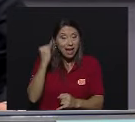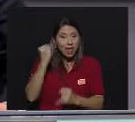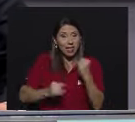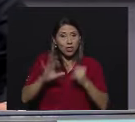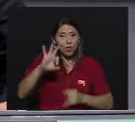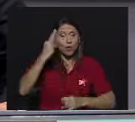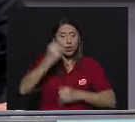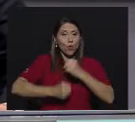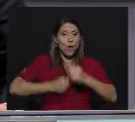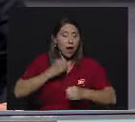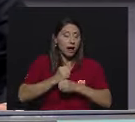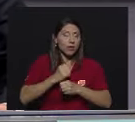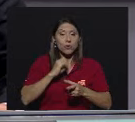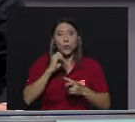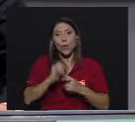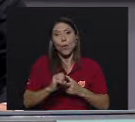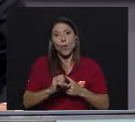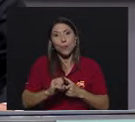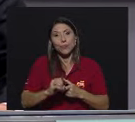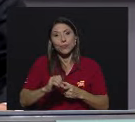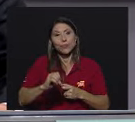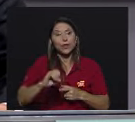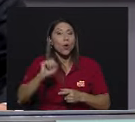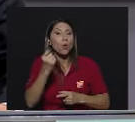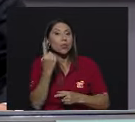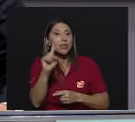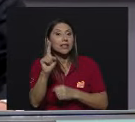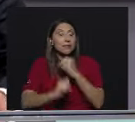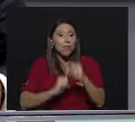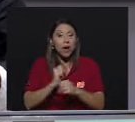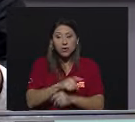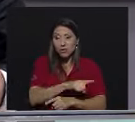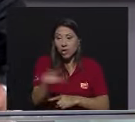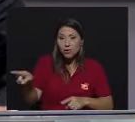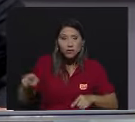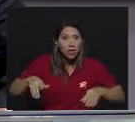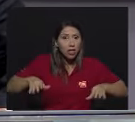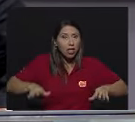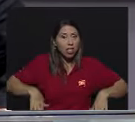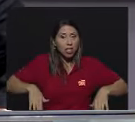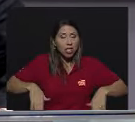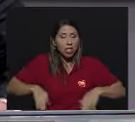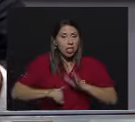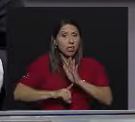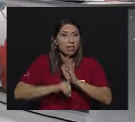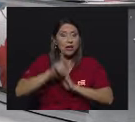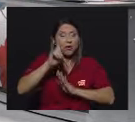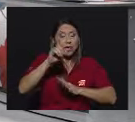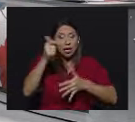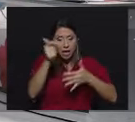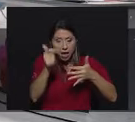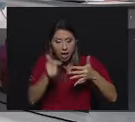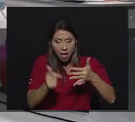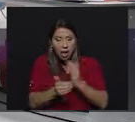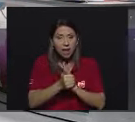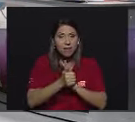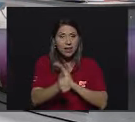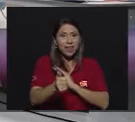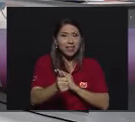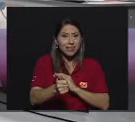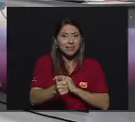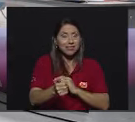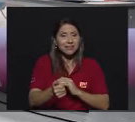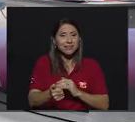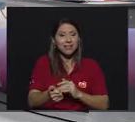año o incluso el 11º, no están logrando desarrollar ese conjunto de habilidades que